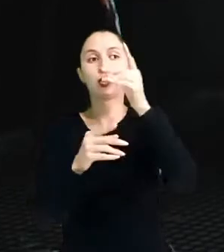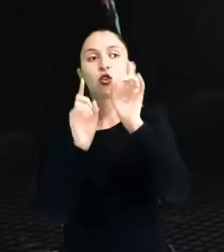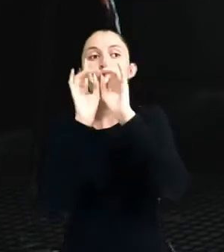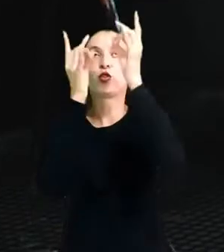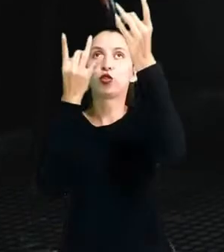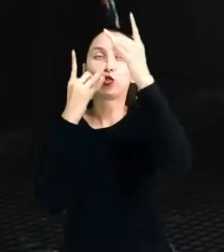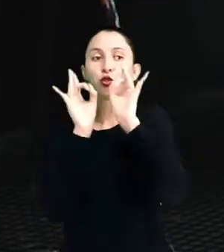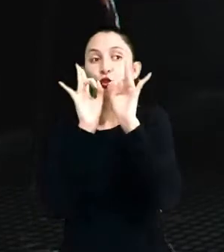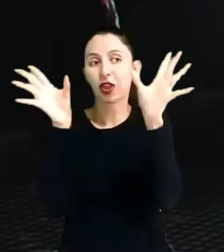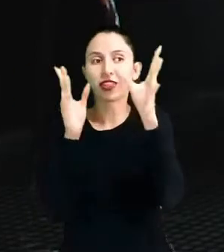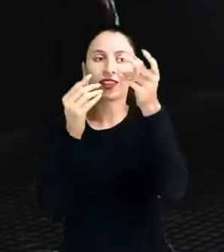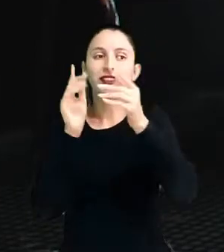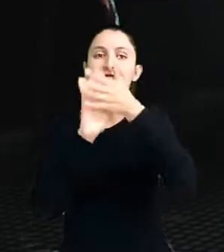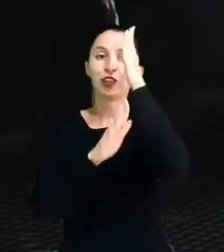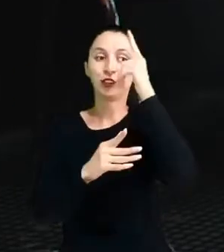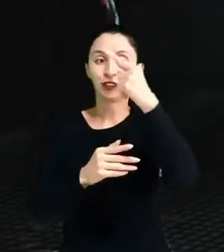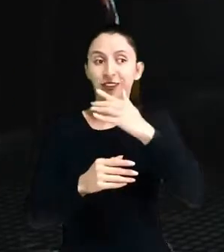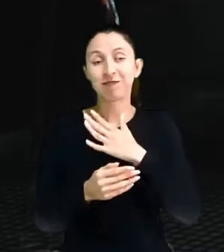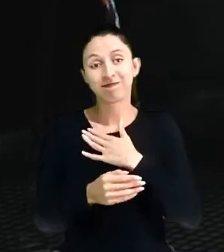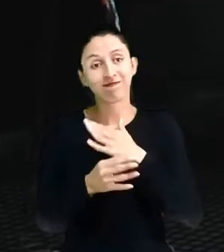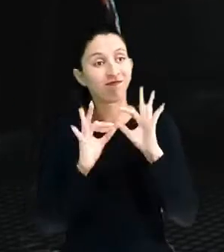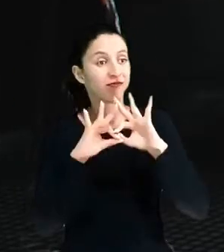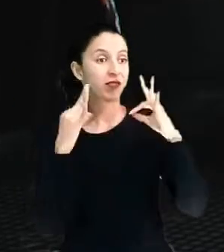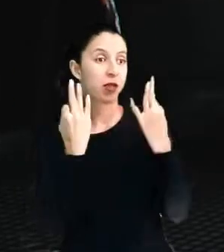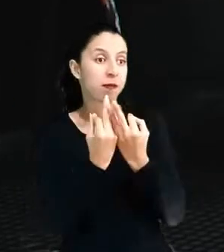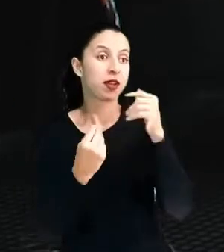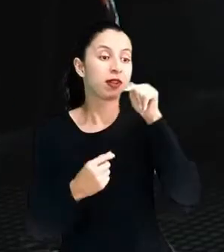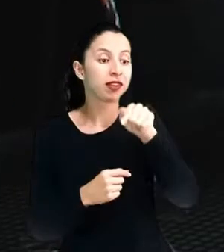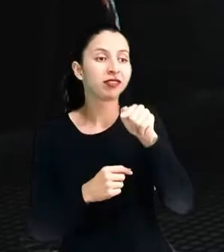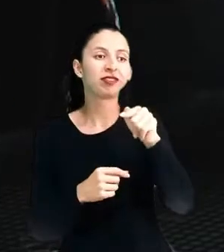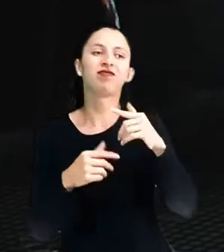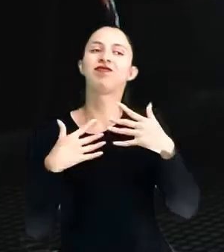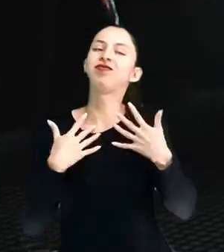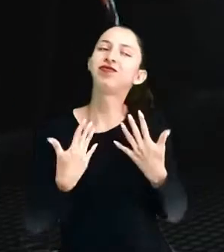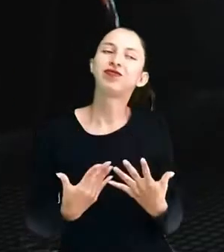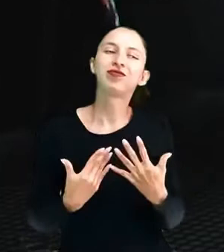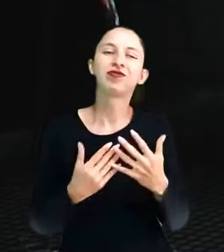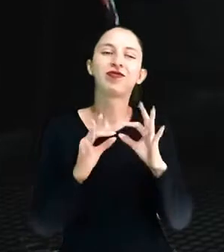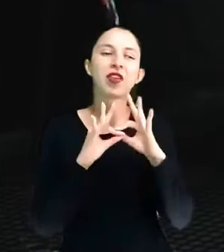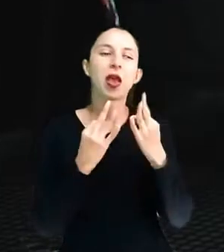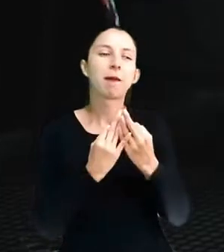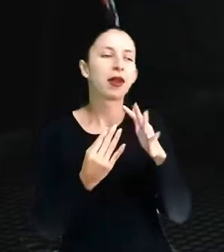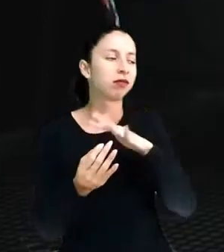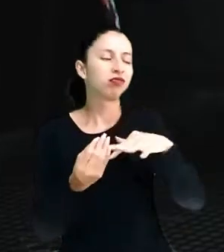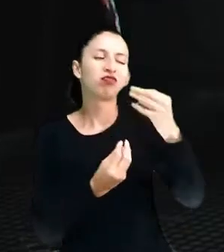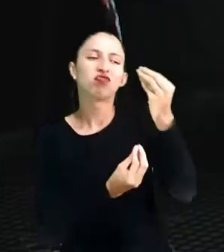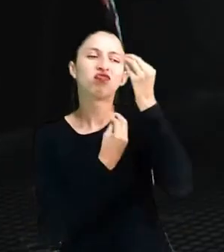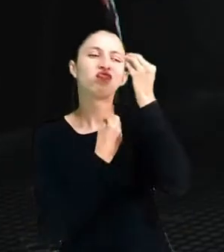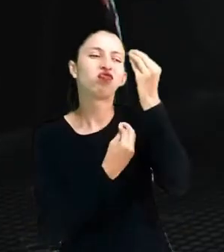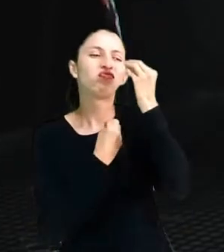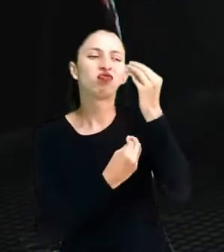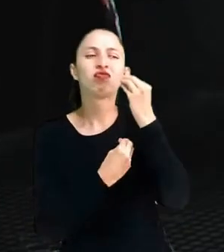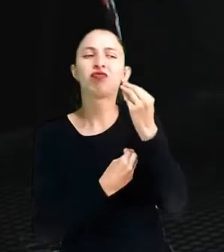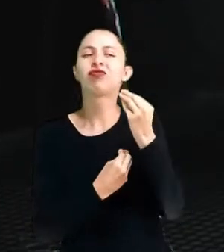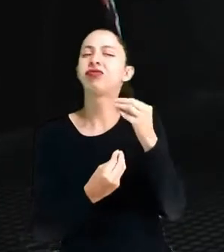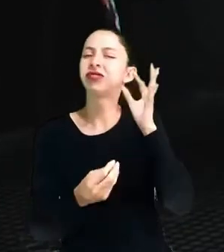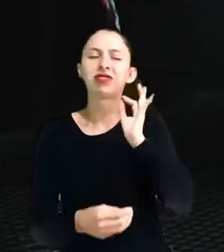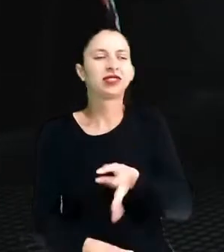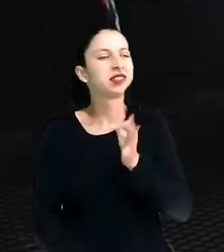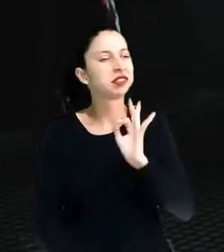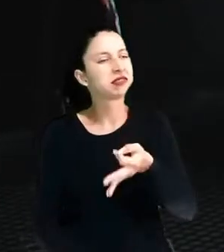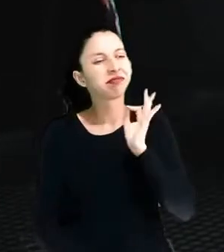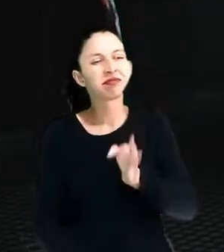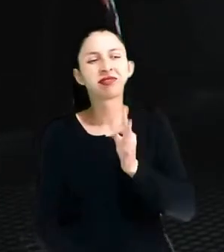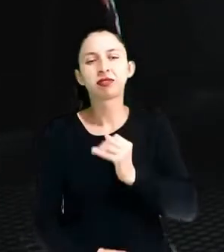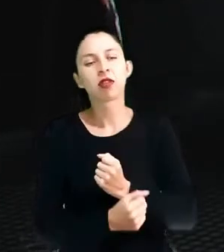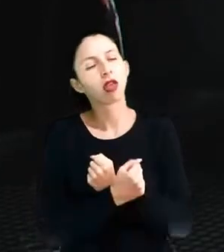de que desde mi familia nos trataron de cultivar siempre ese amor por los